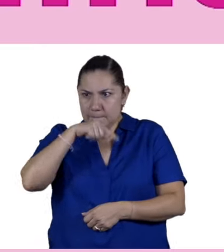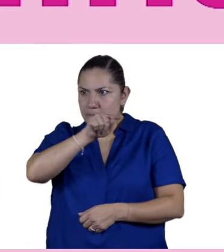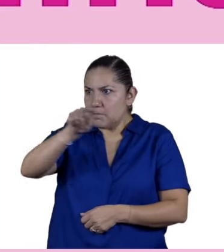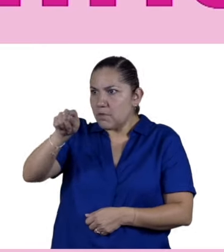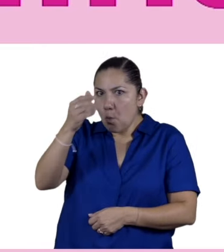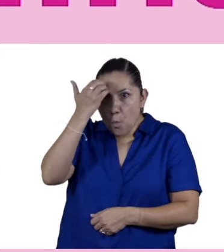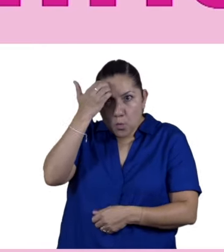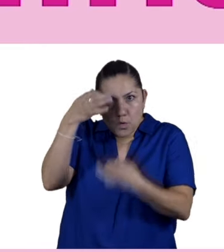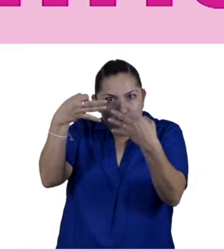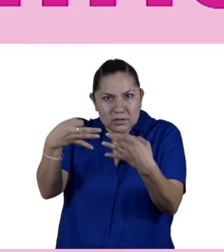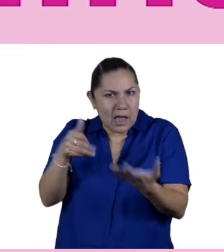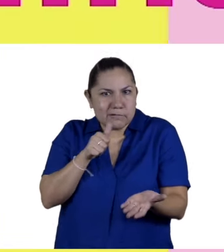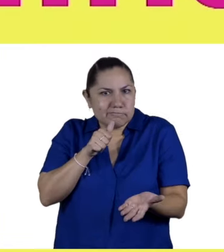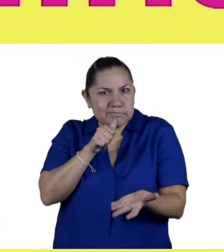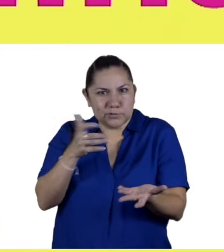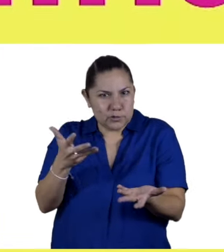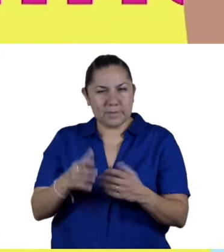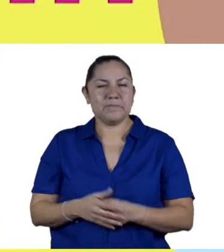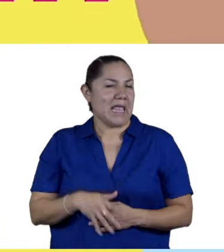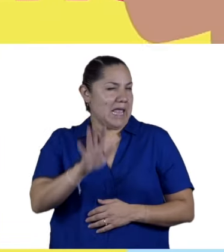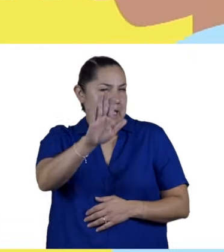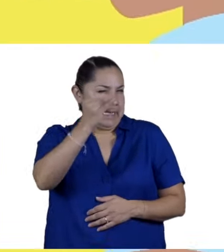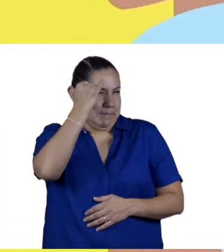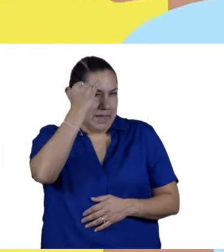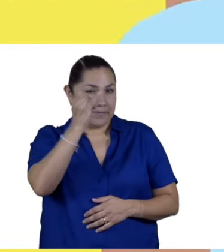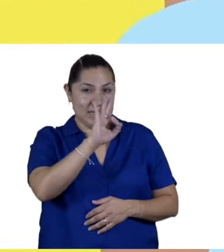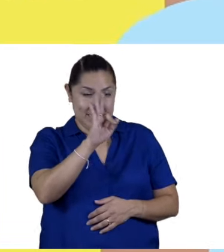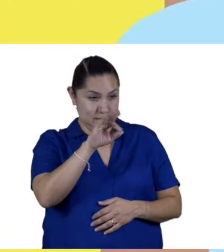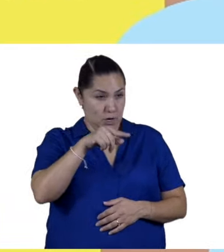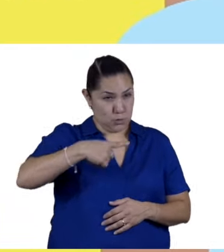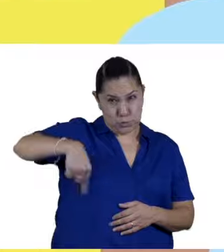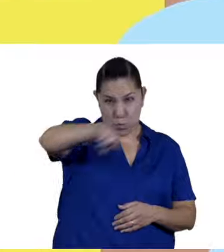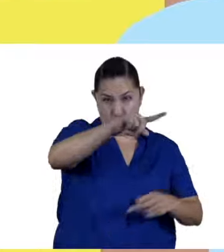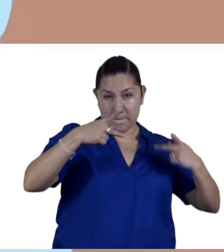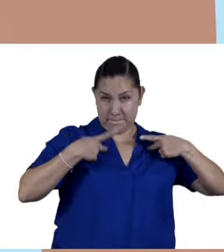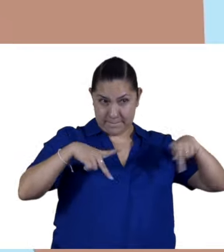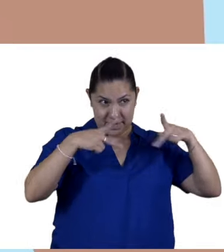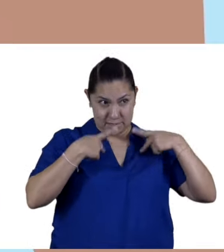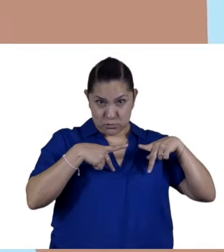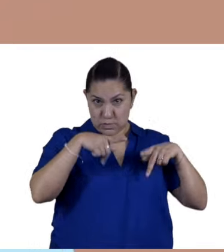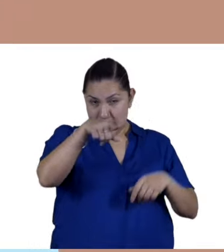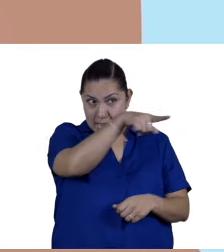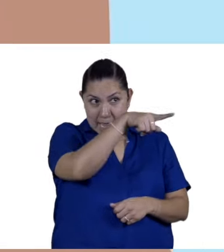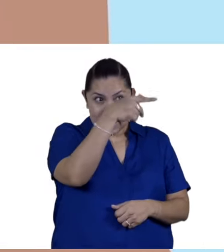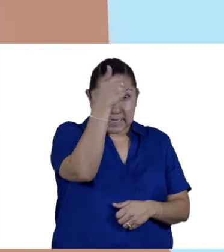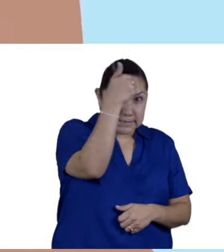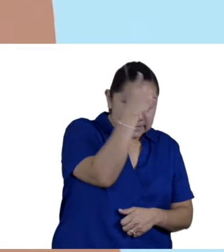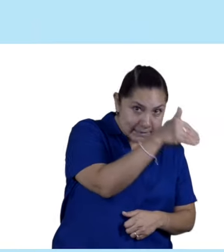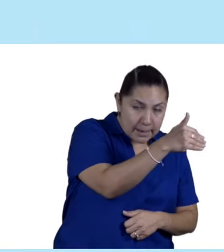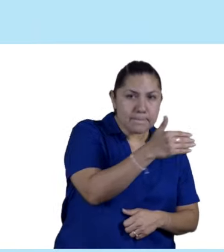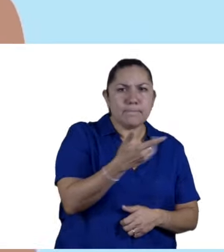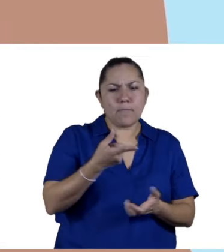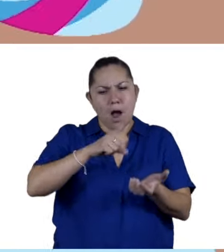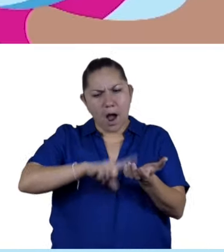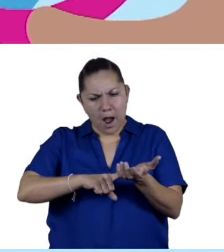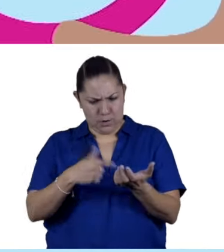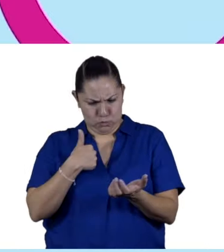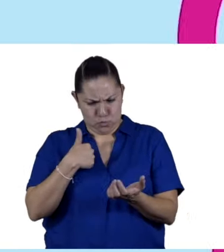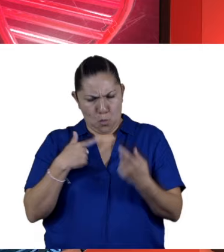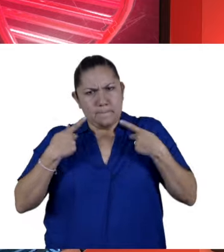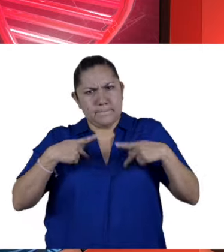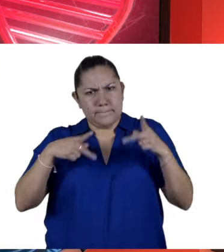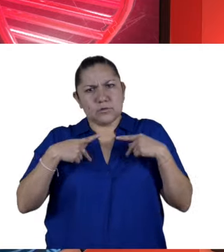creo que si desde el inicio todas las personas supiéramos que las básicas que componen un